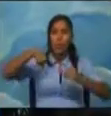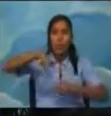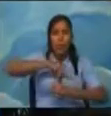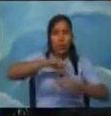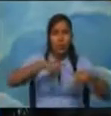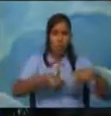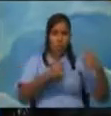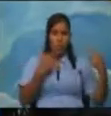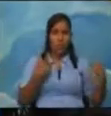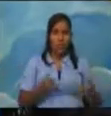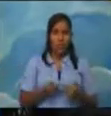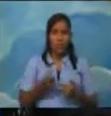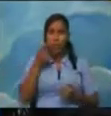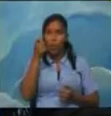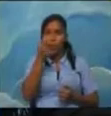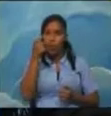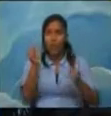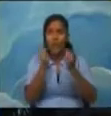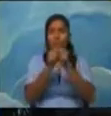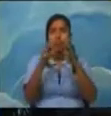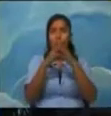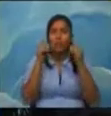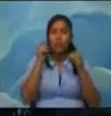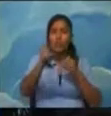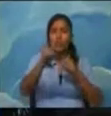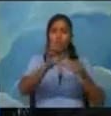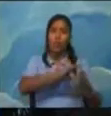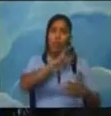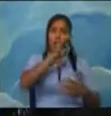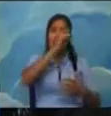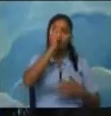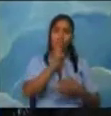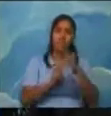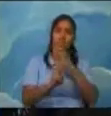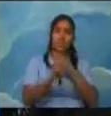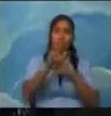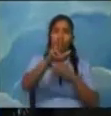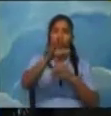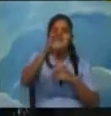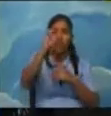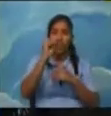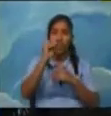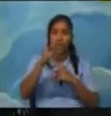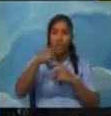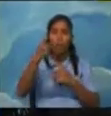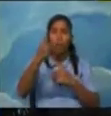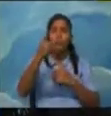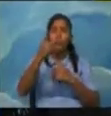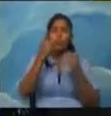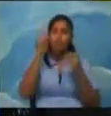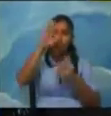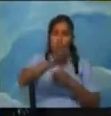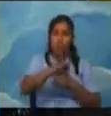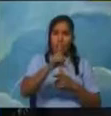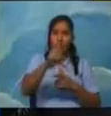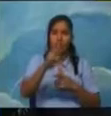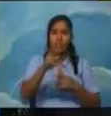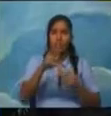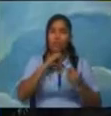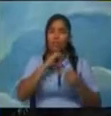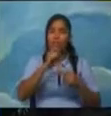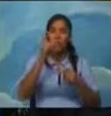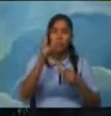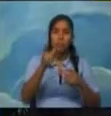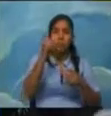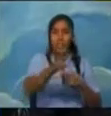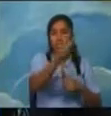lo buscare con toda tu alma, dice el versículo 30, cuando estuvieres en angustia. Es que una persona separado